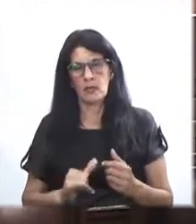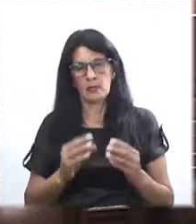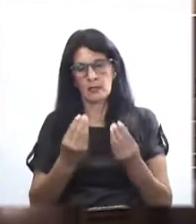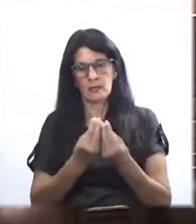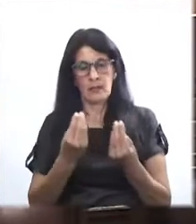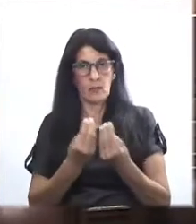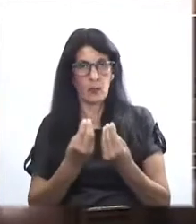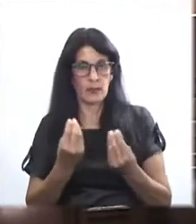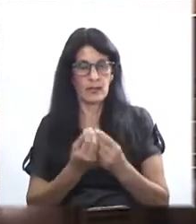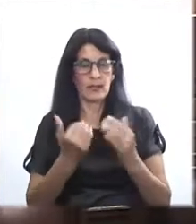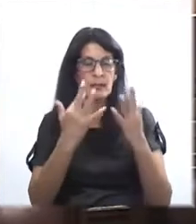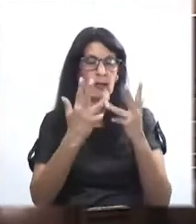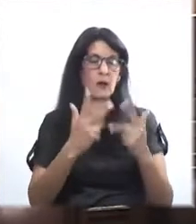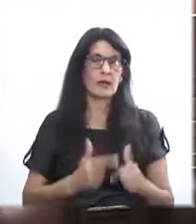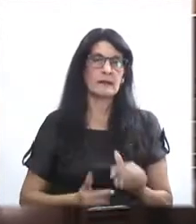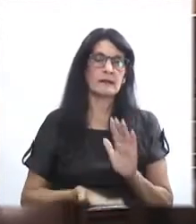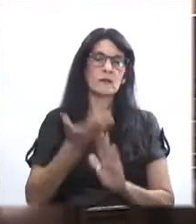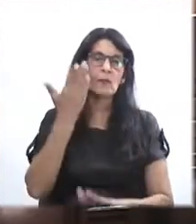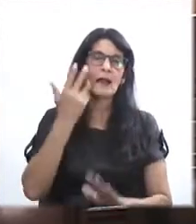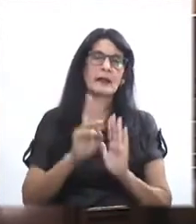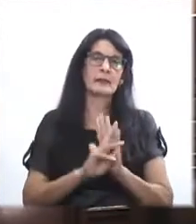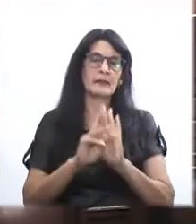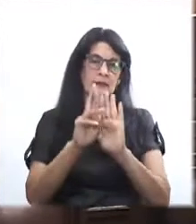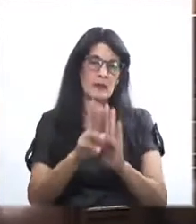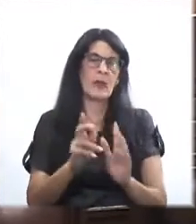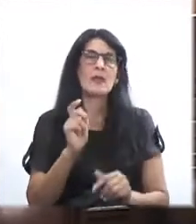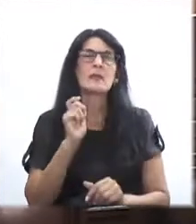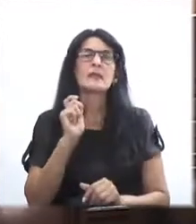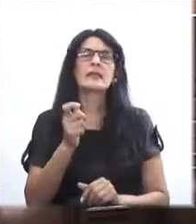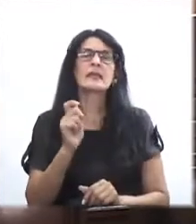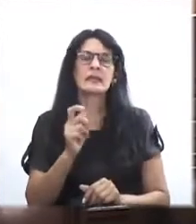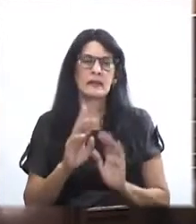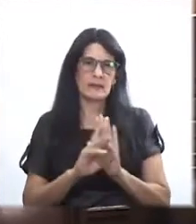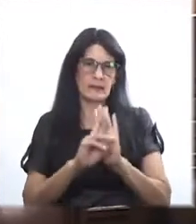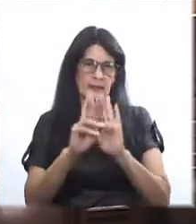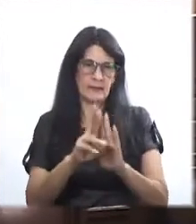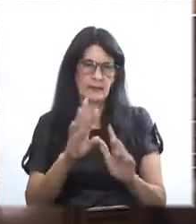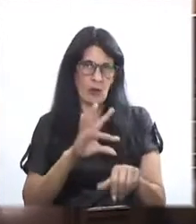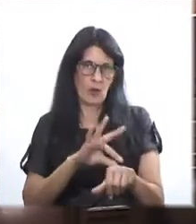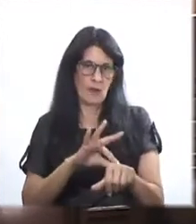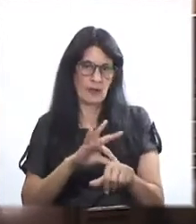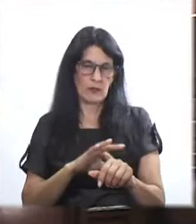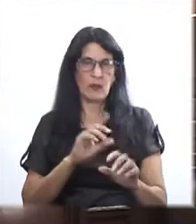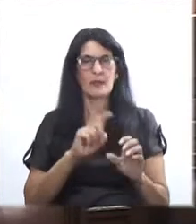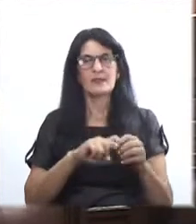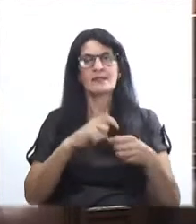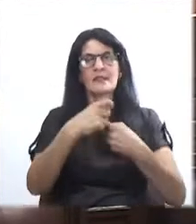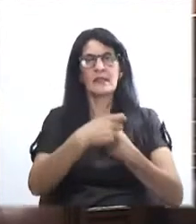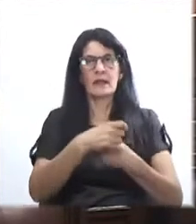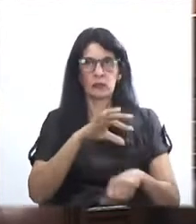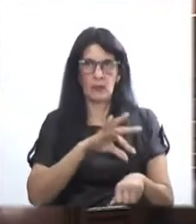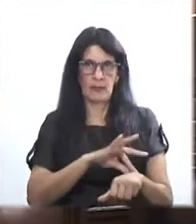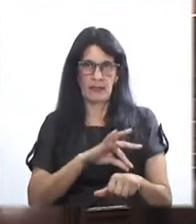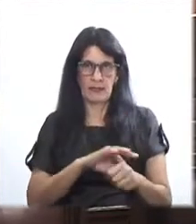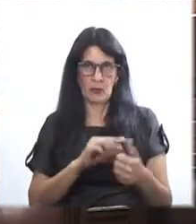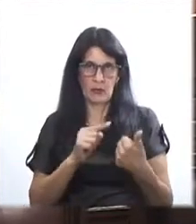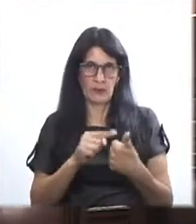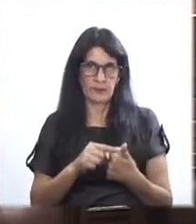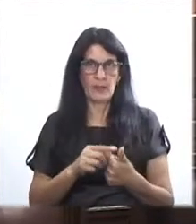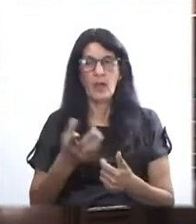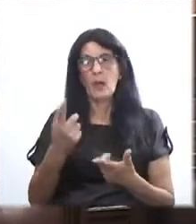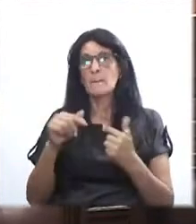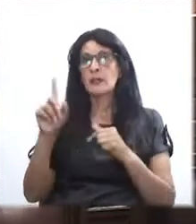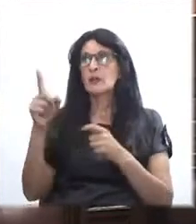que es la organización más representativa. Bueno, ¿quién representa a los médicos? El sindicato médico. Sí, pero la